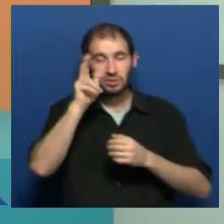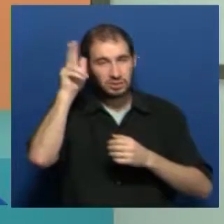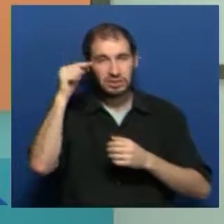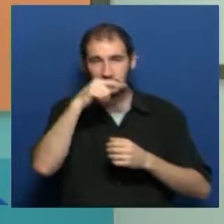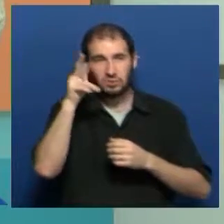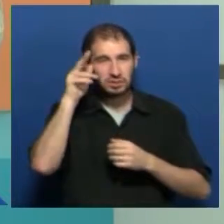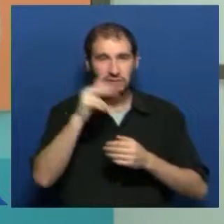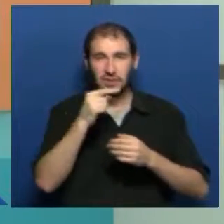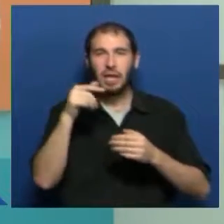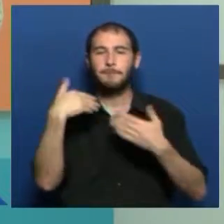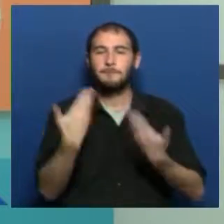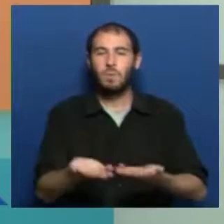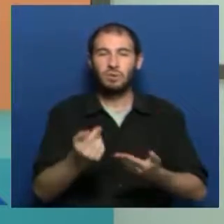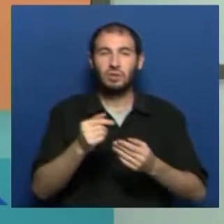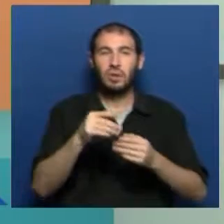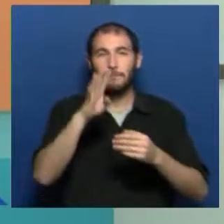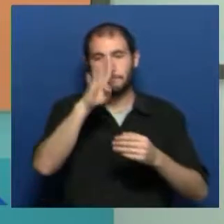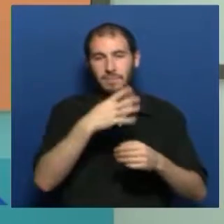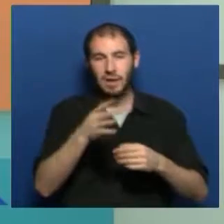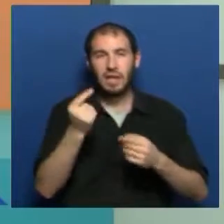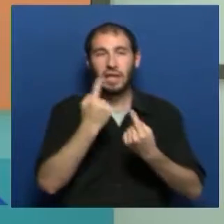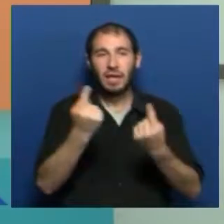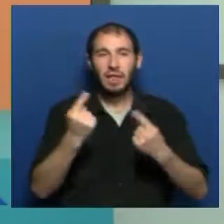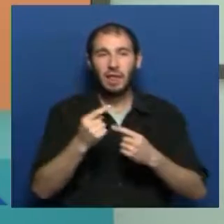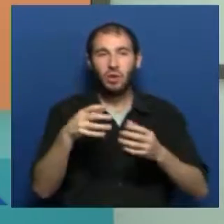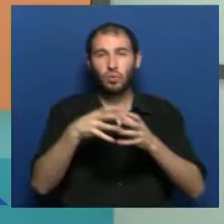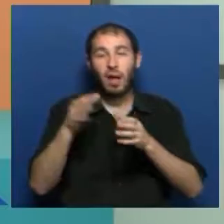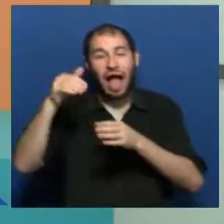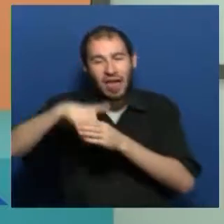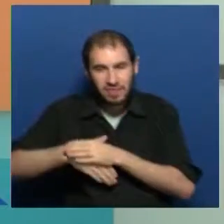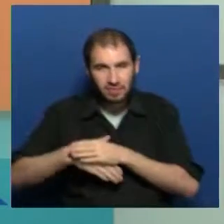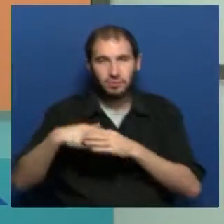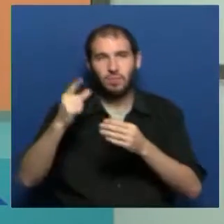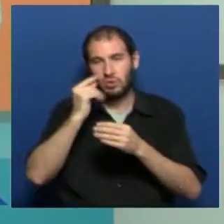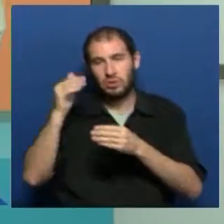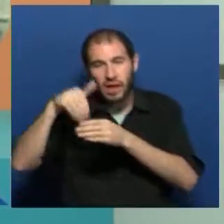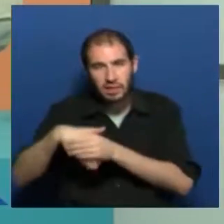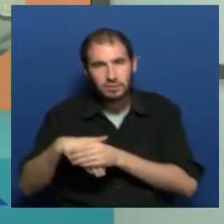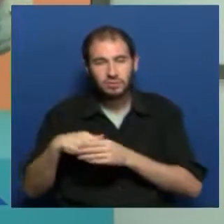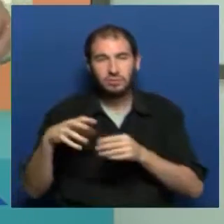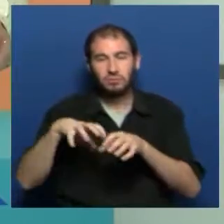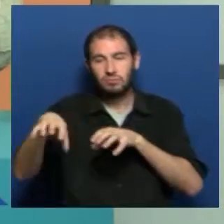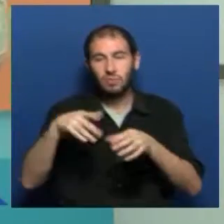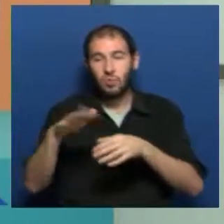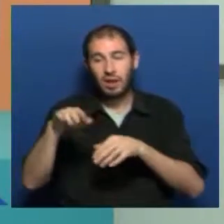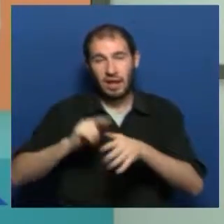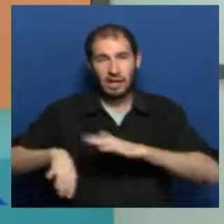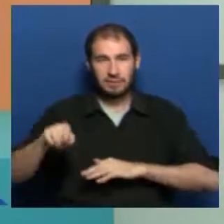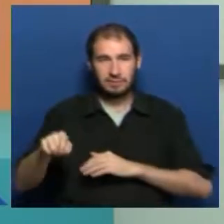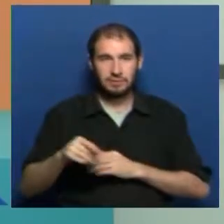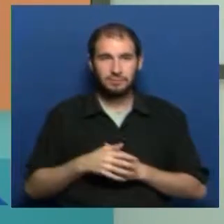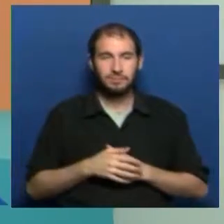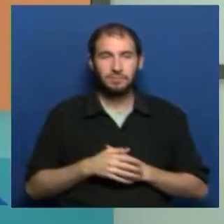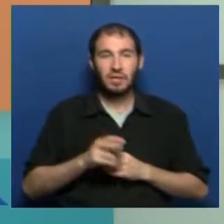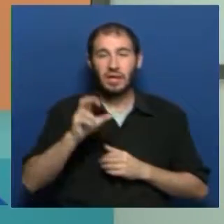era proporcionarle un padrón a cada línea interna del lugar donde actuaban.